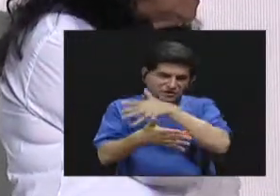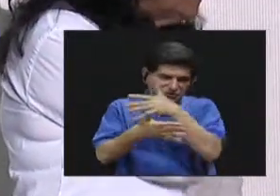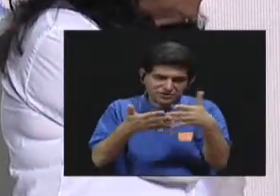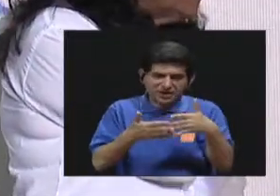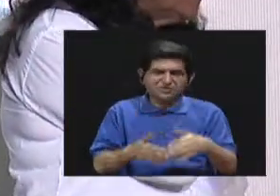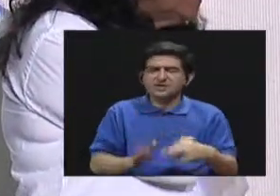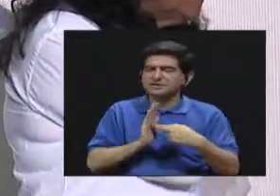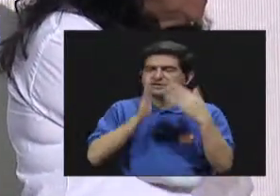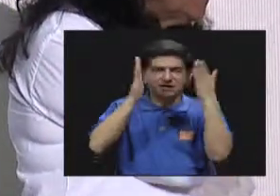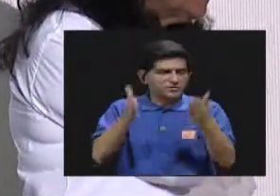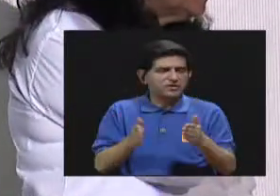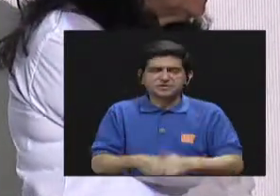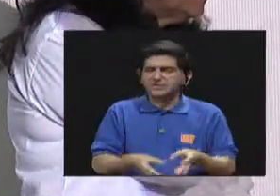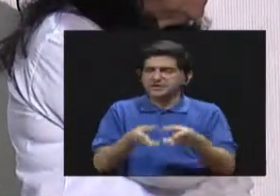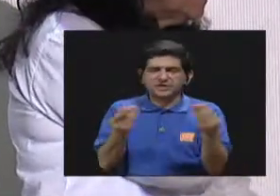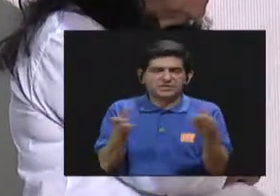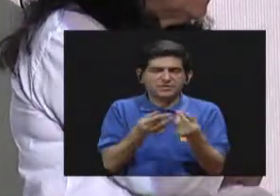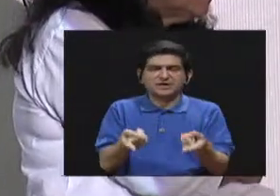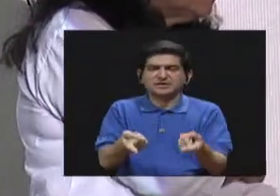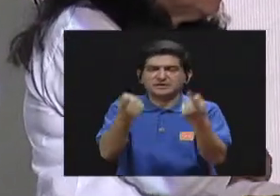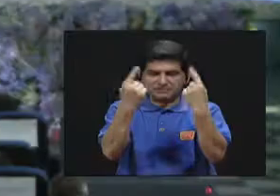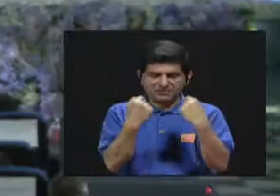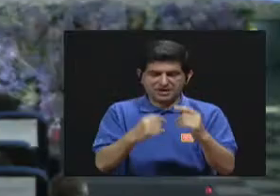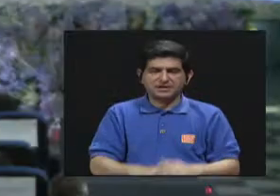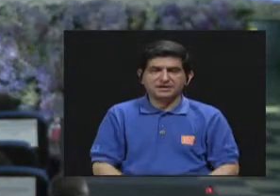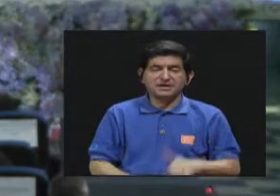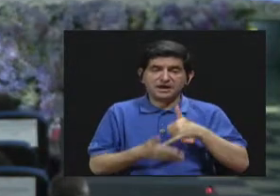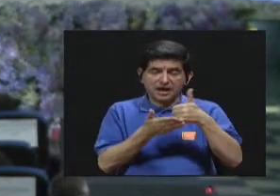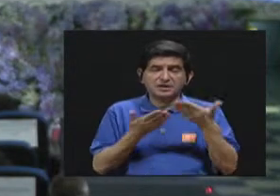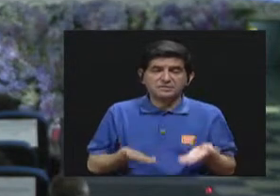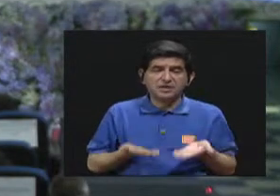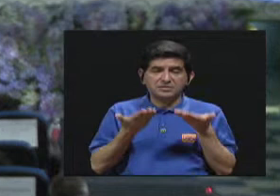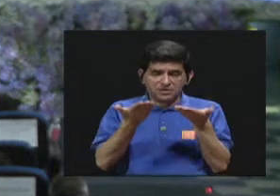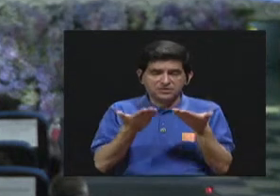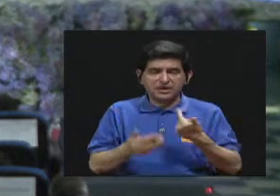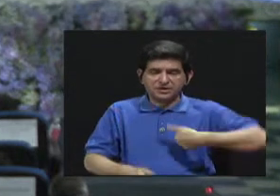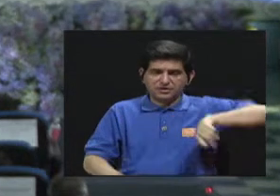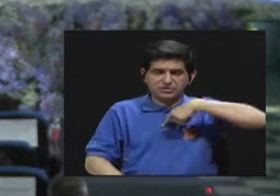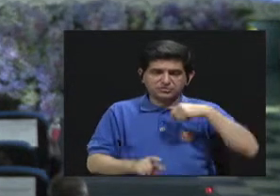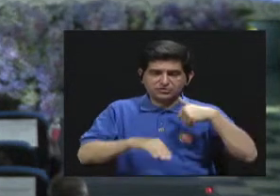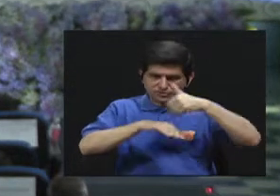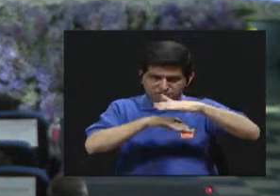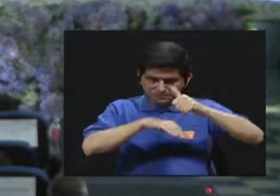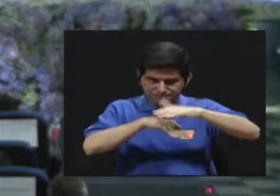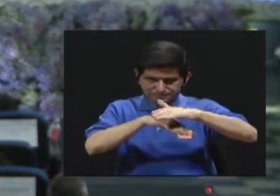agenda, ningún representante de la producción se pudo hacer presente, pero el premio se lo haremos llegar.